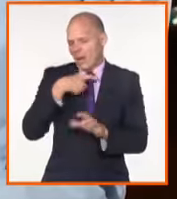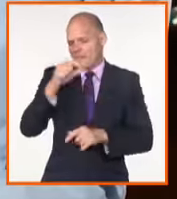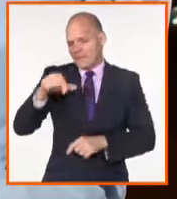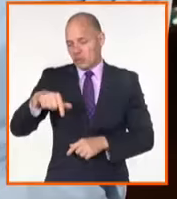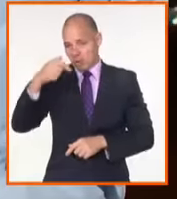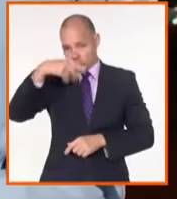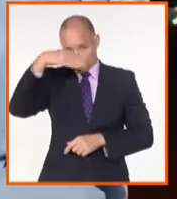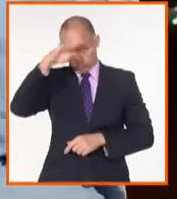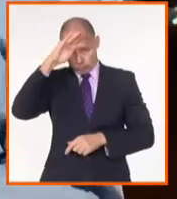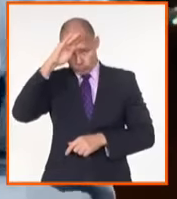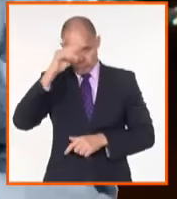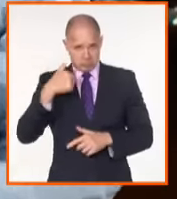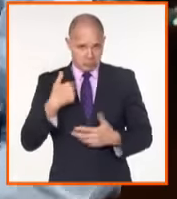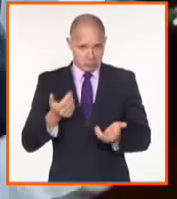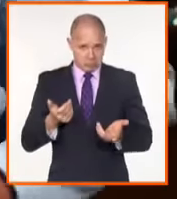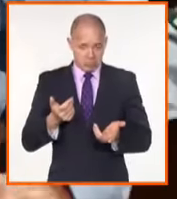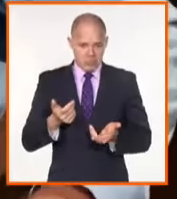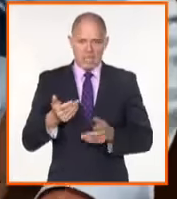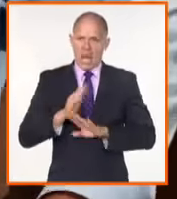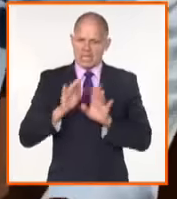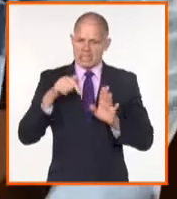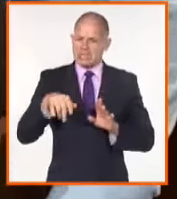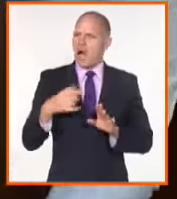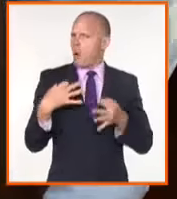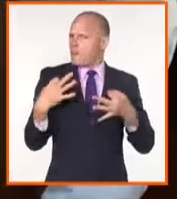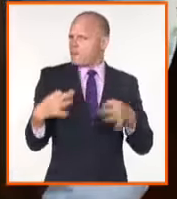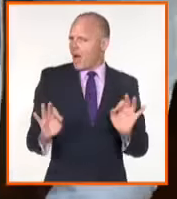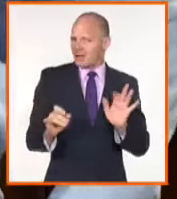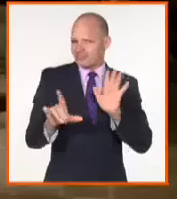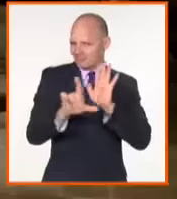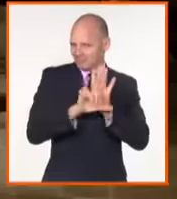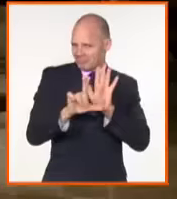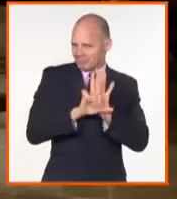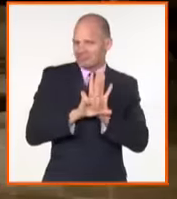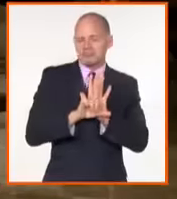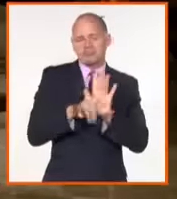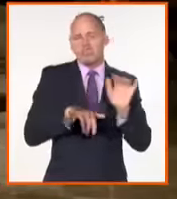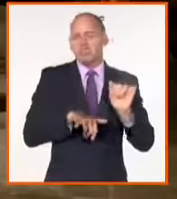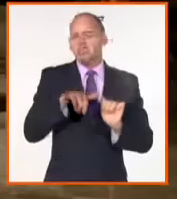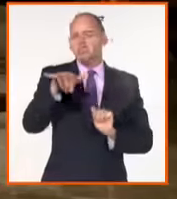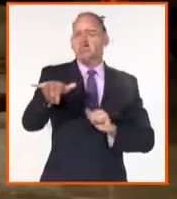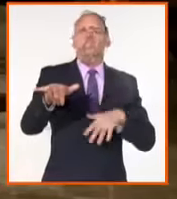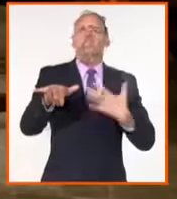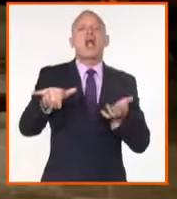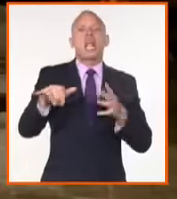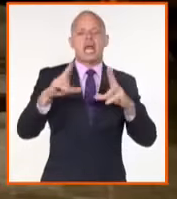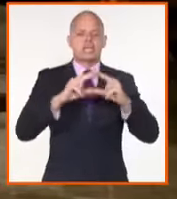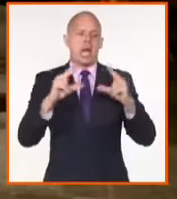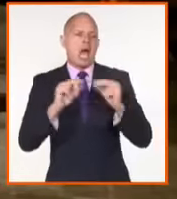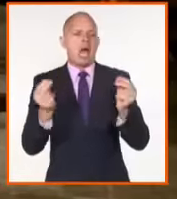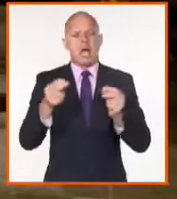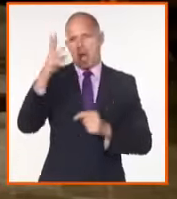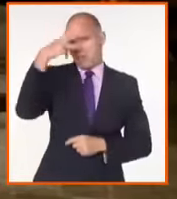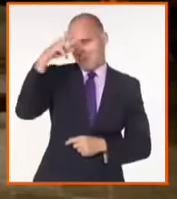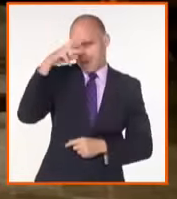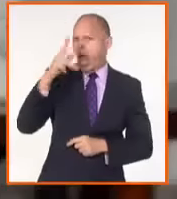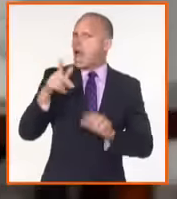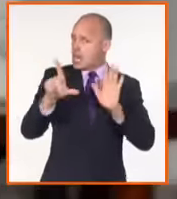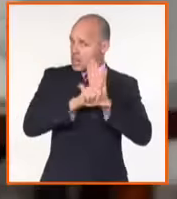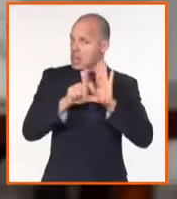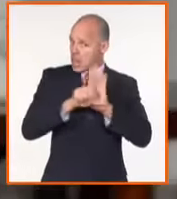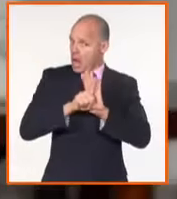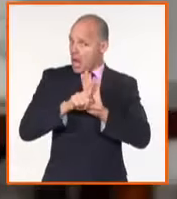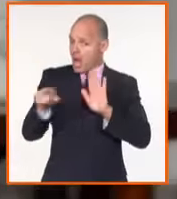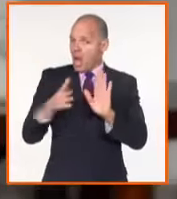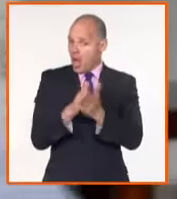legalmente y se convierten en ilegales en el tránsito hacia los Estados Unidos. Y caen en manos de coyotes, y caen en manos de redes